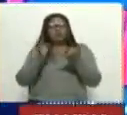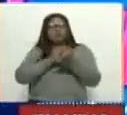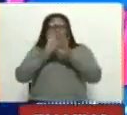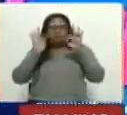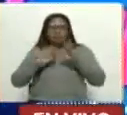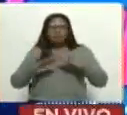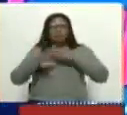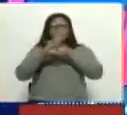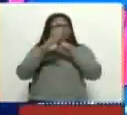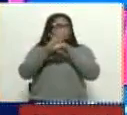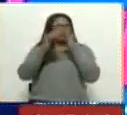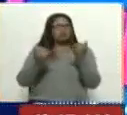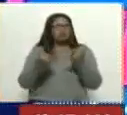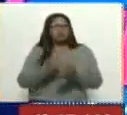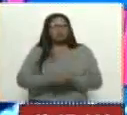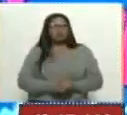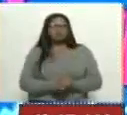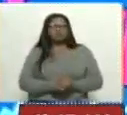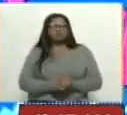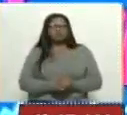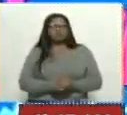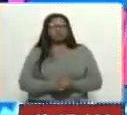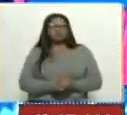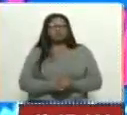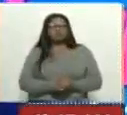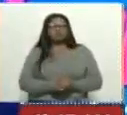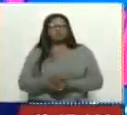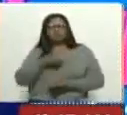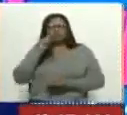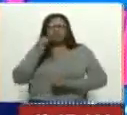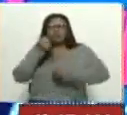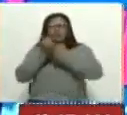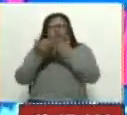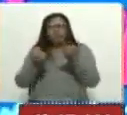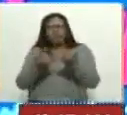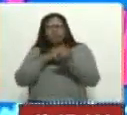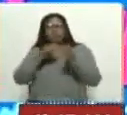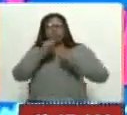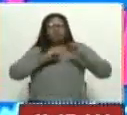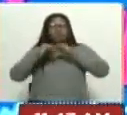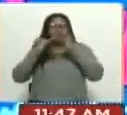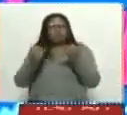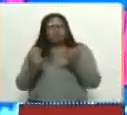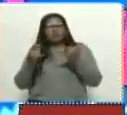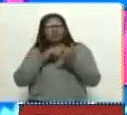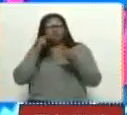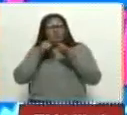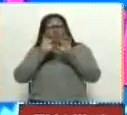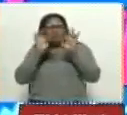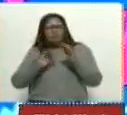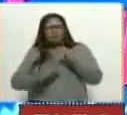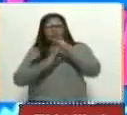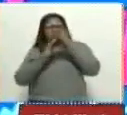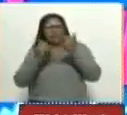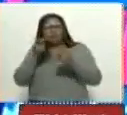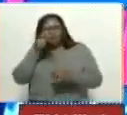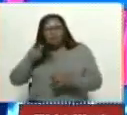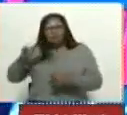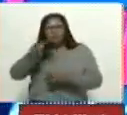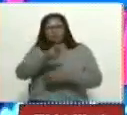sanciones que lo vamos a lograr y agradecemos la solidaridad de todos los movimientos los intelectuales los líderes los pueblos del